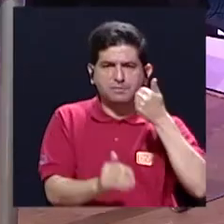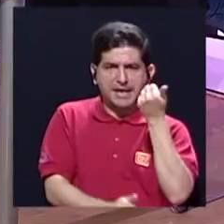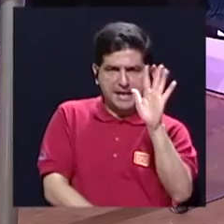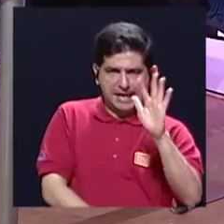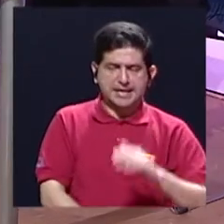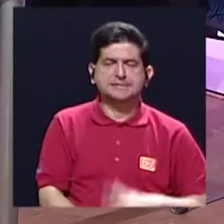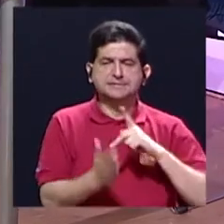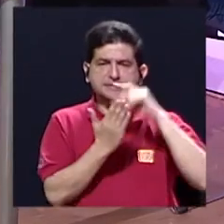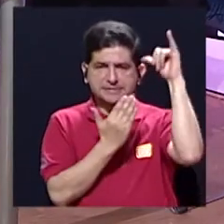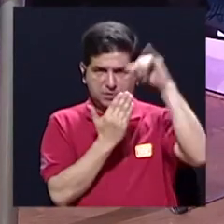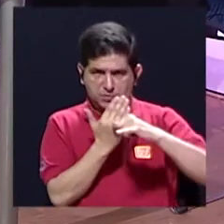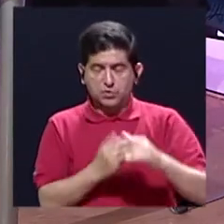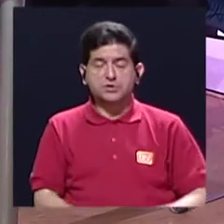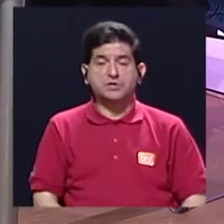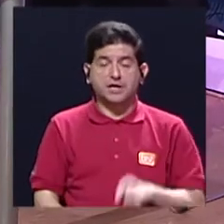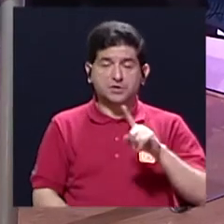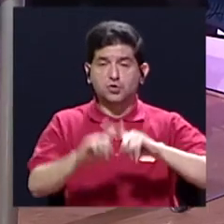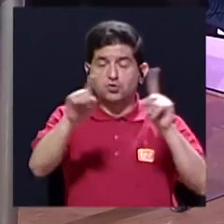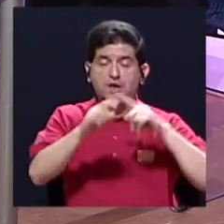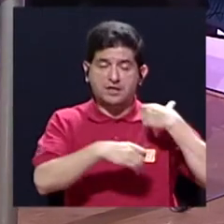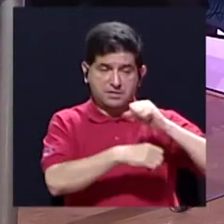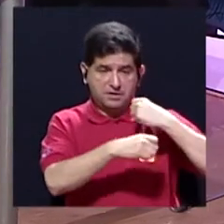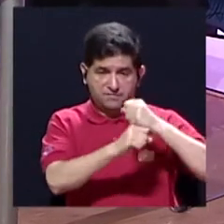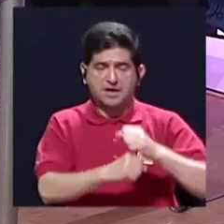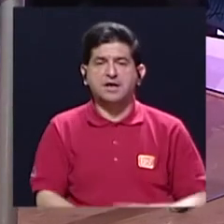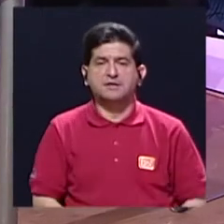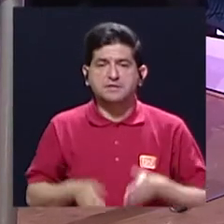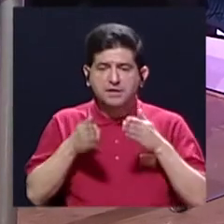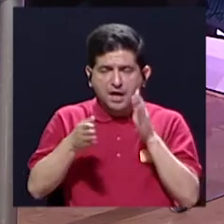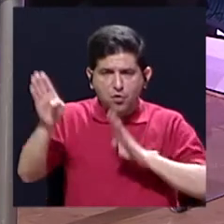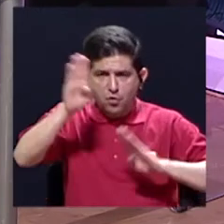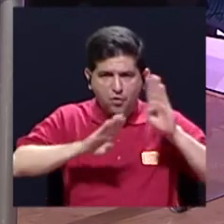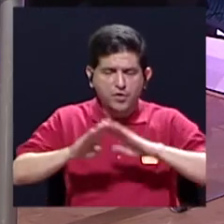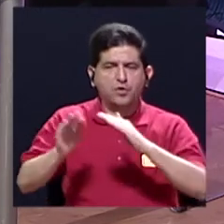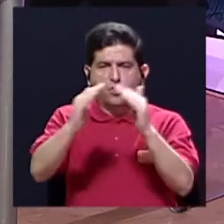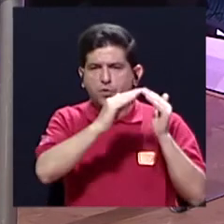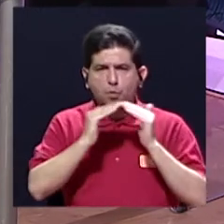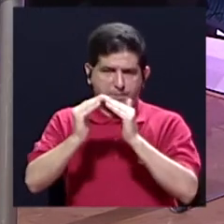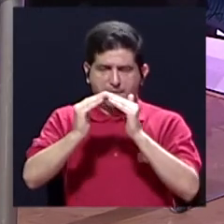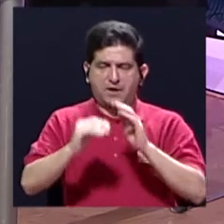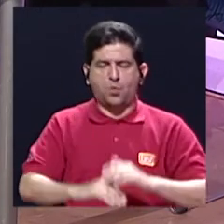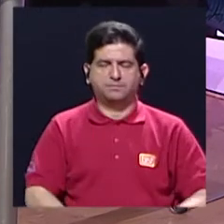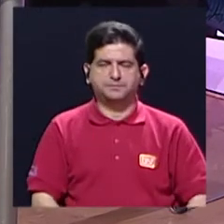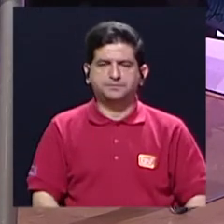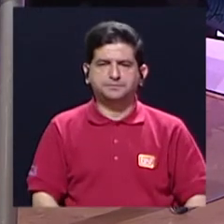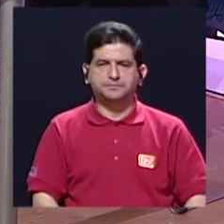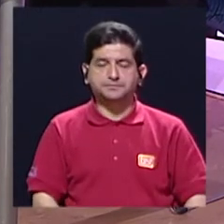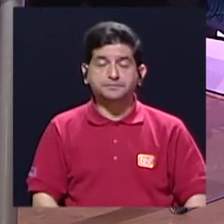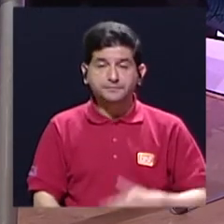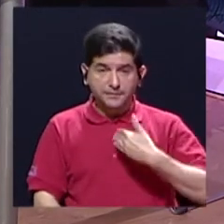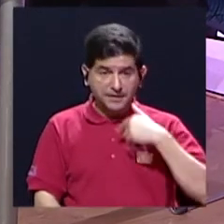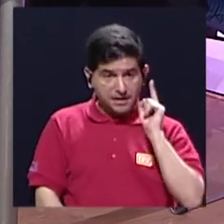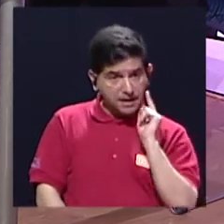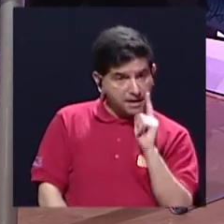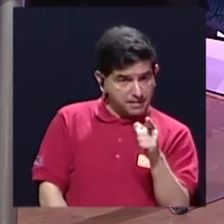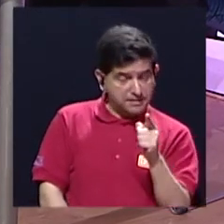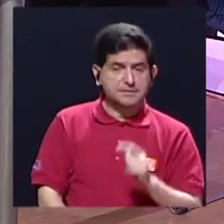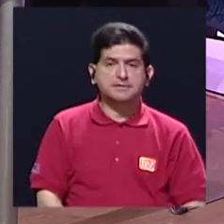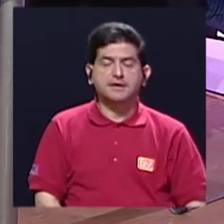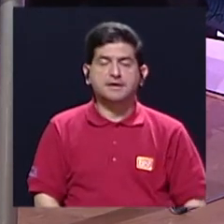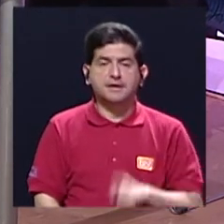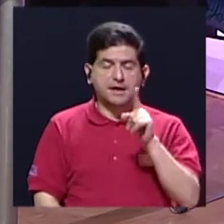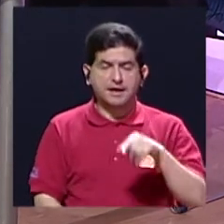un proyecto que es intermunicipal, que se llama Corredor Biológico Urbano, en donde existe una